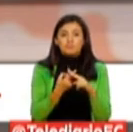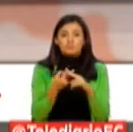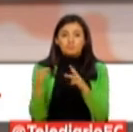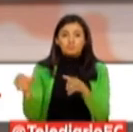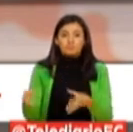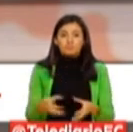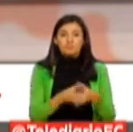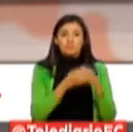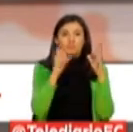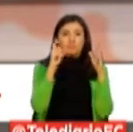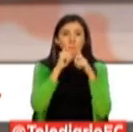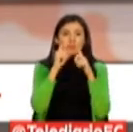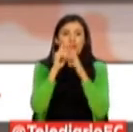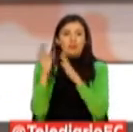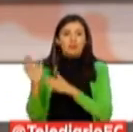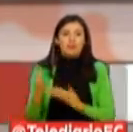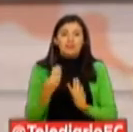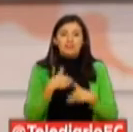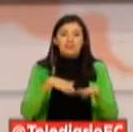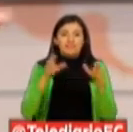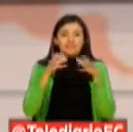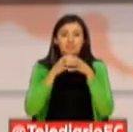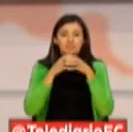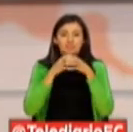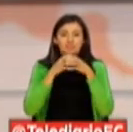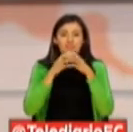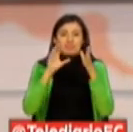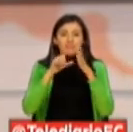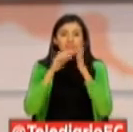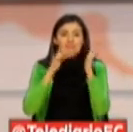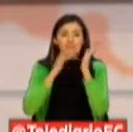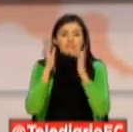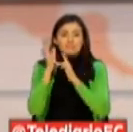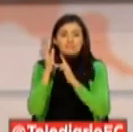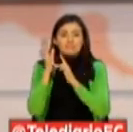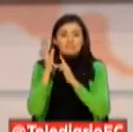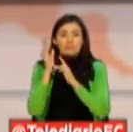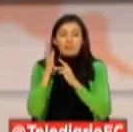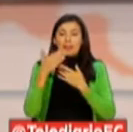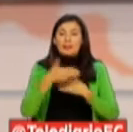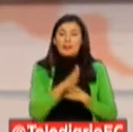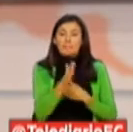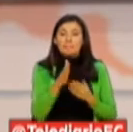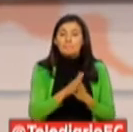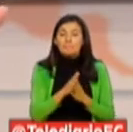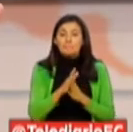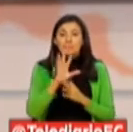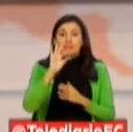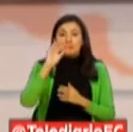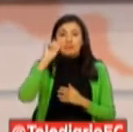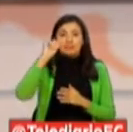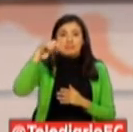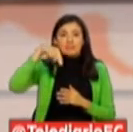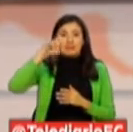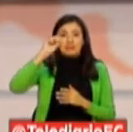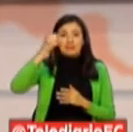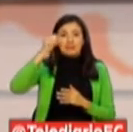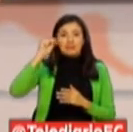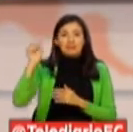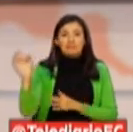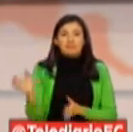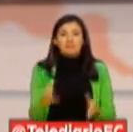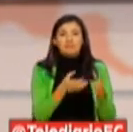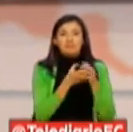la palabra Cristo es pescado en griego. Claro. De modo que el plato es ritual. Entonces, no